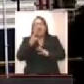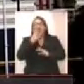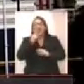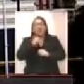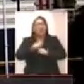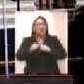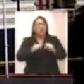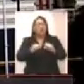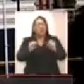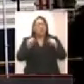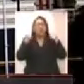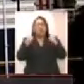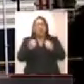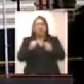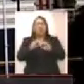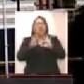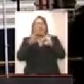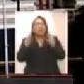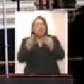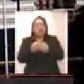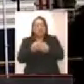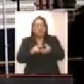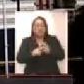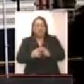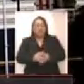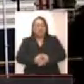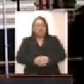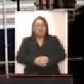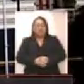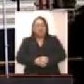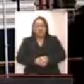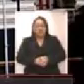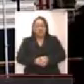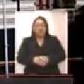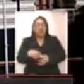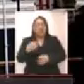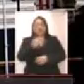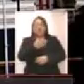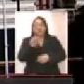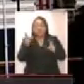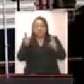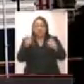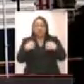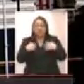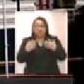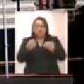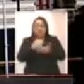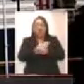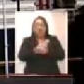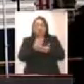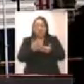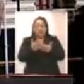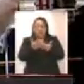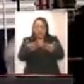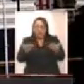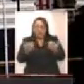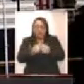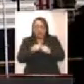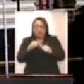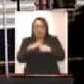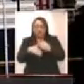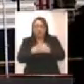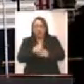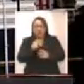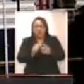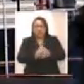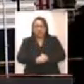familia como es en este caso la que he estado mencionando. Esos temas es lo que he querido compartir con la sociedad